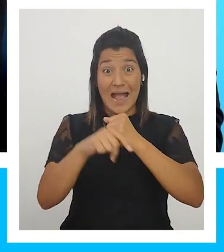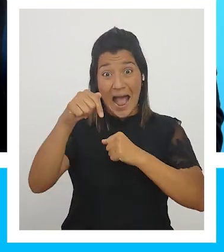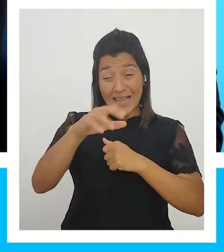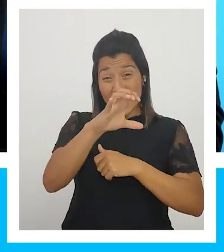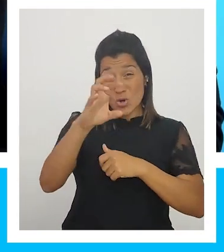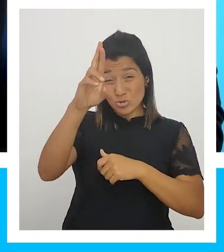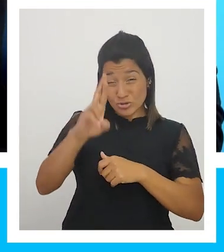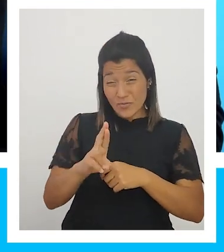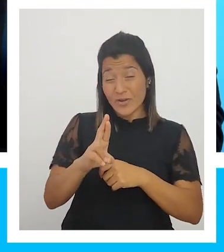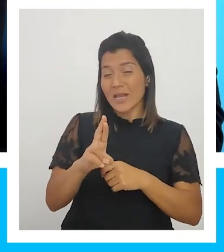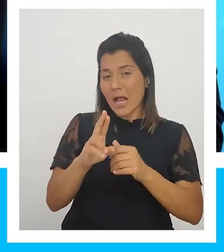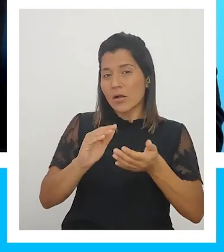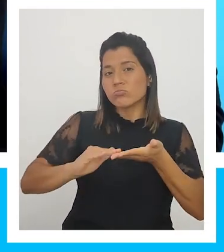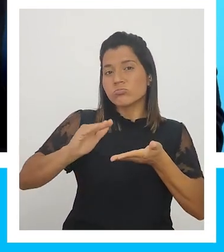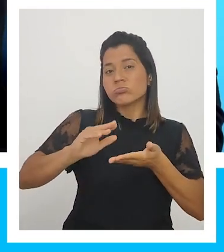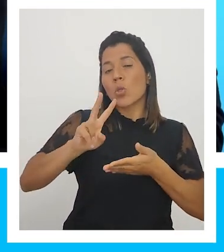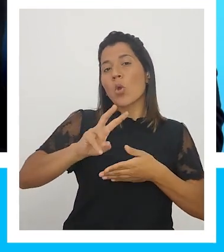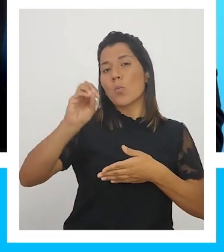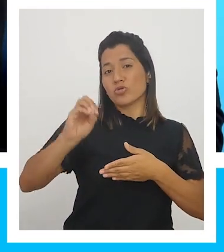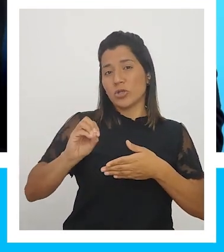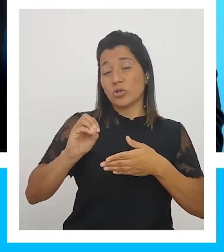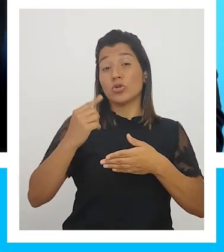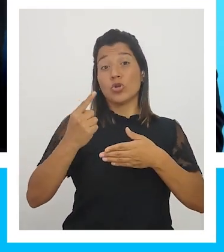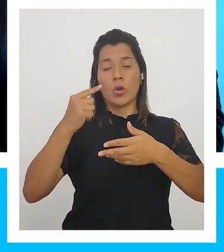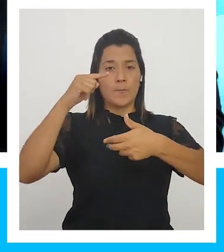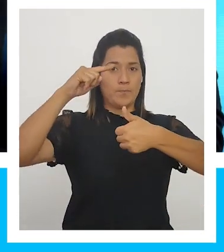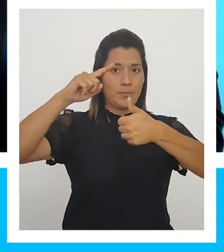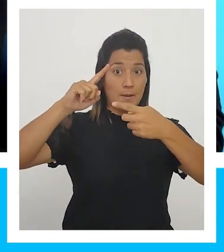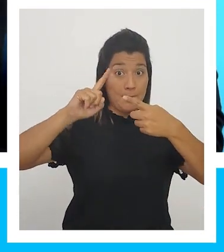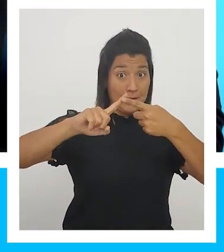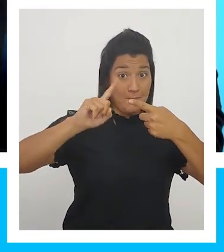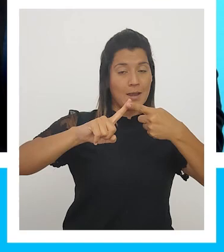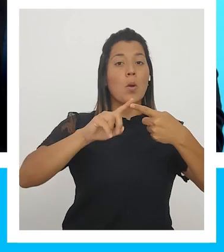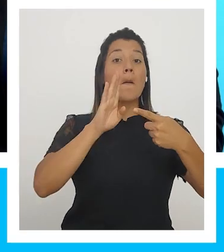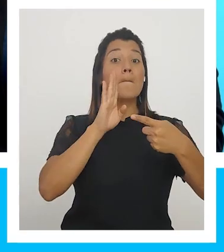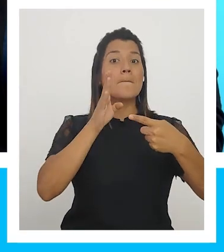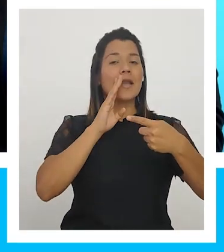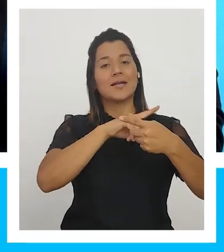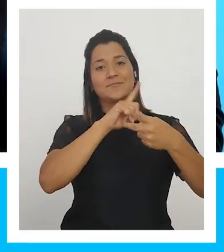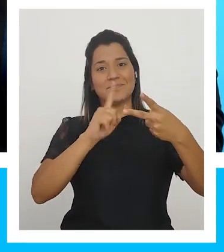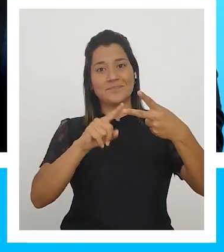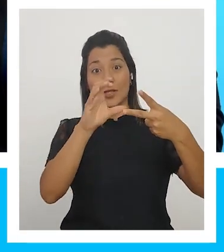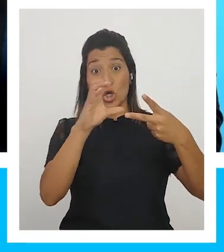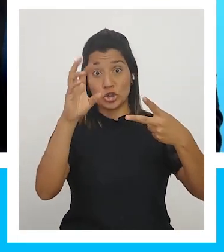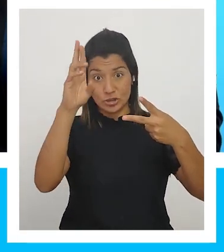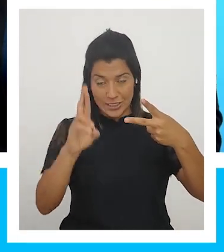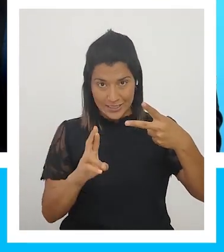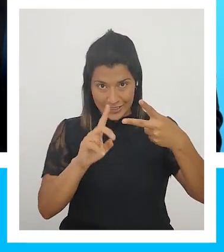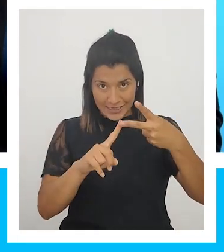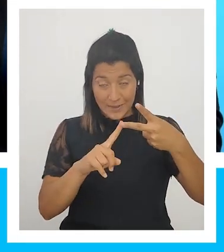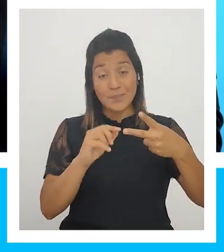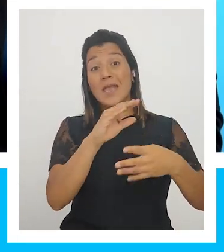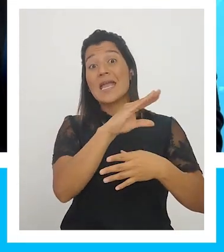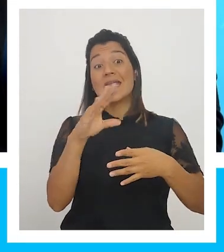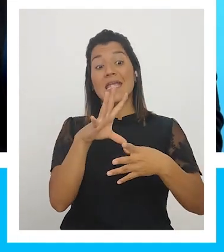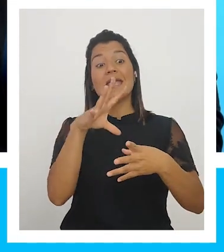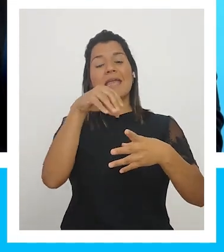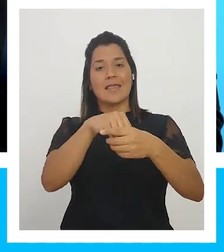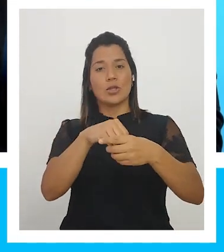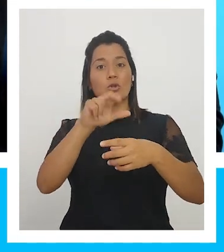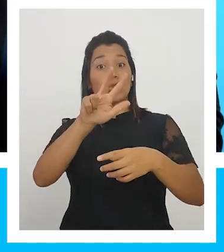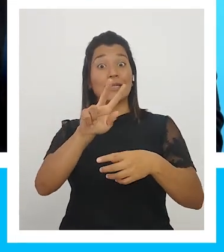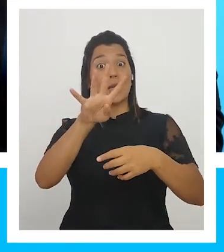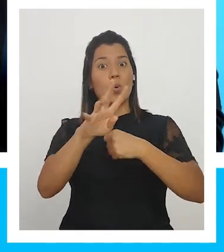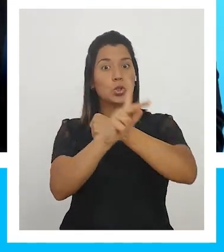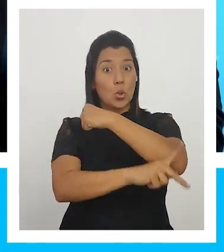2%. Solo está por encima de Costa Rica, Bélgica. Y para el promedio de los 34 países OCDE, para los que hubo